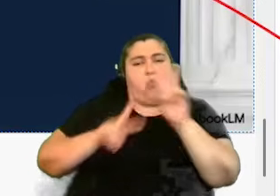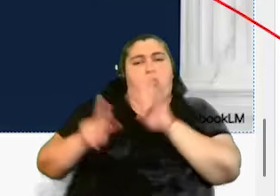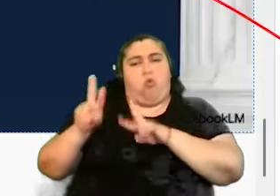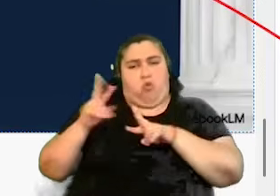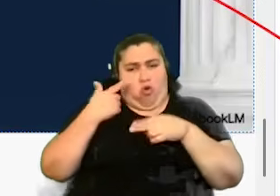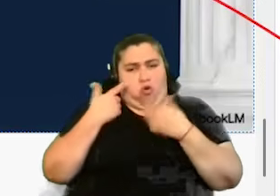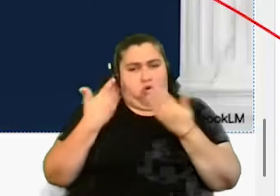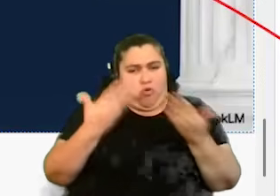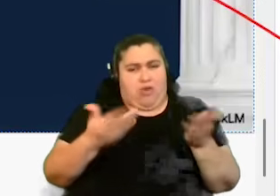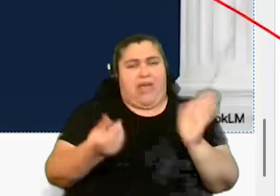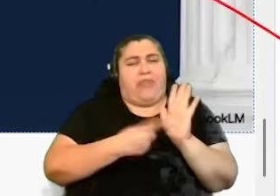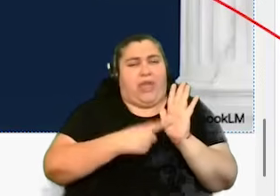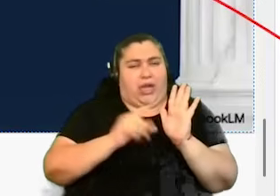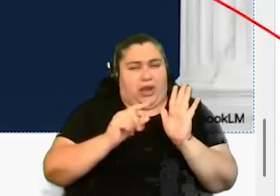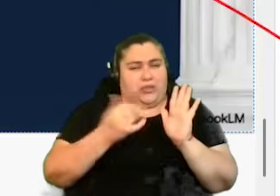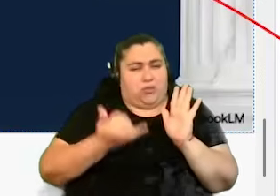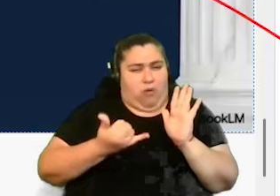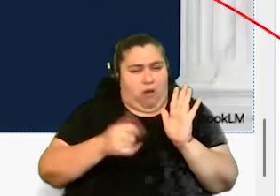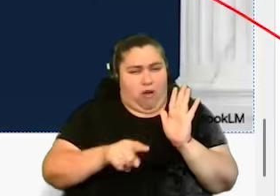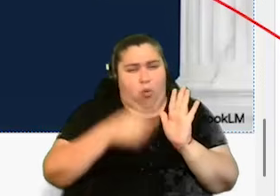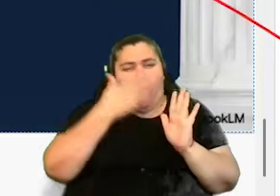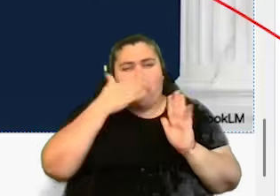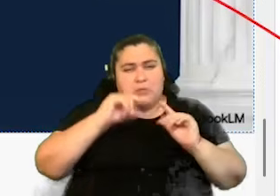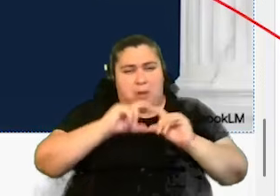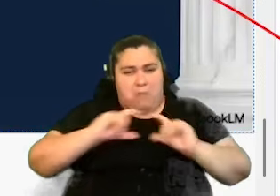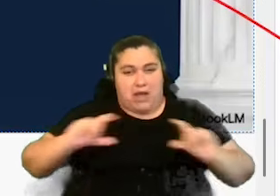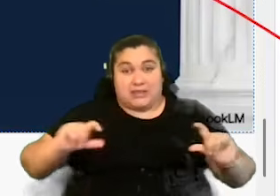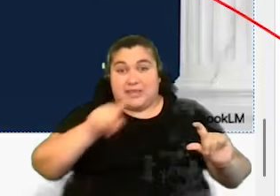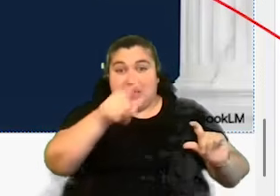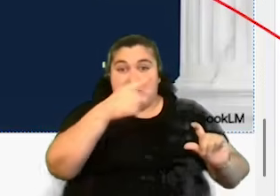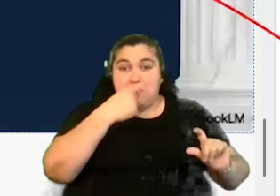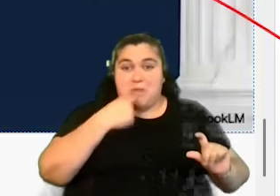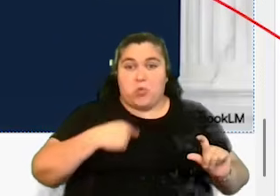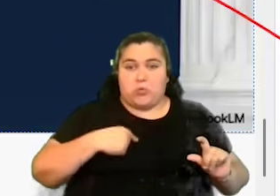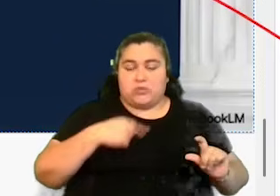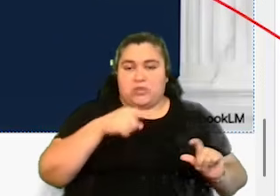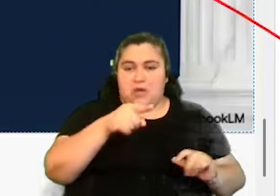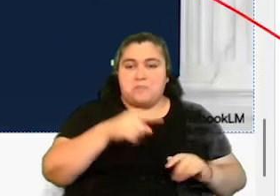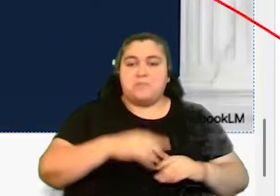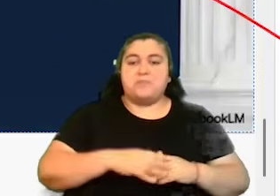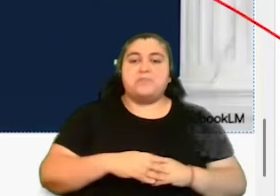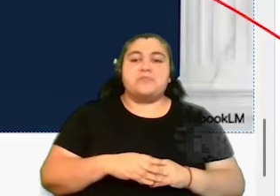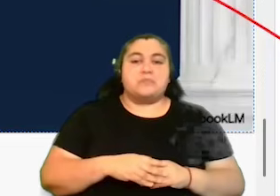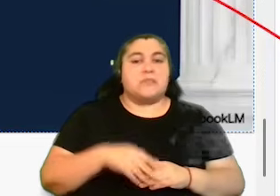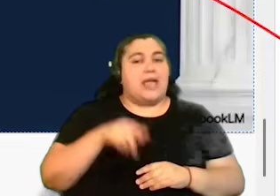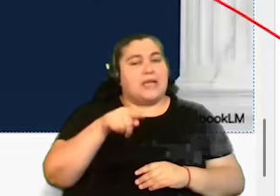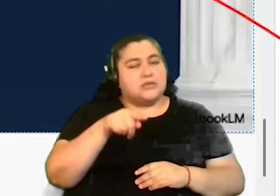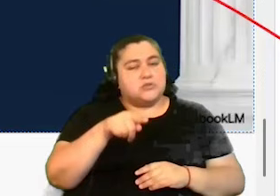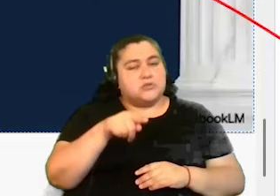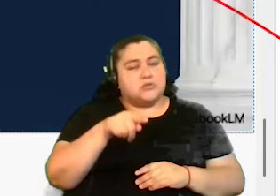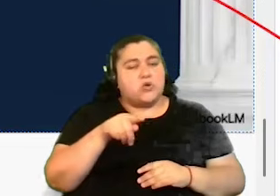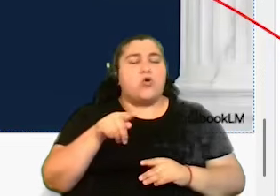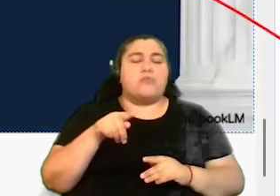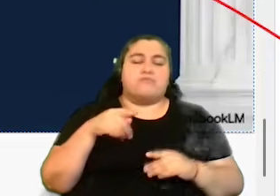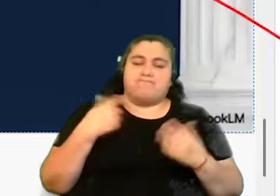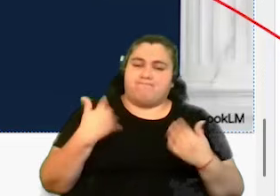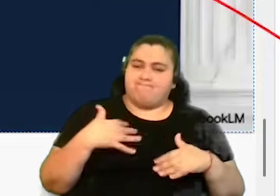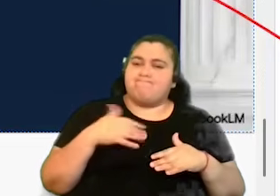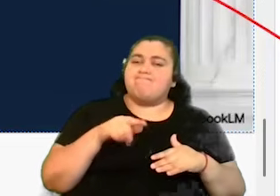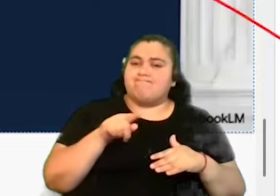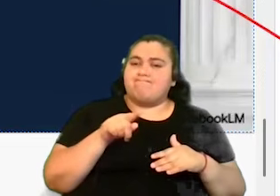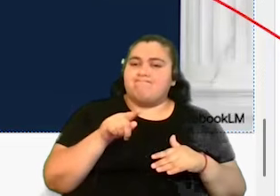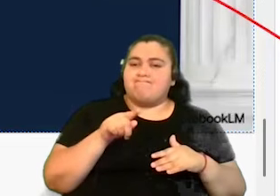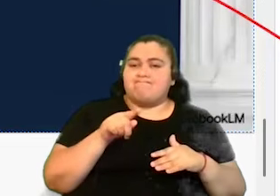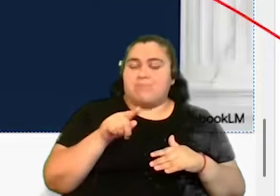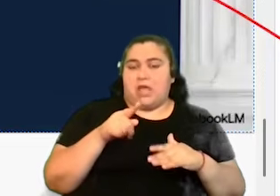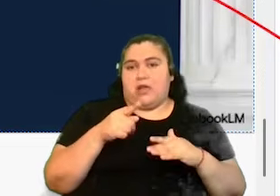decreto, esta última partecita que pregunta Yamila, y que bueno, es un poco Ujú. el kit de este